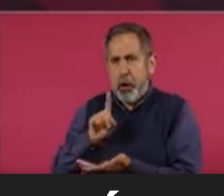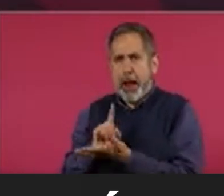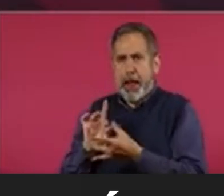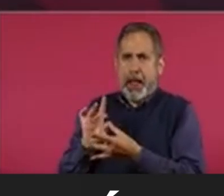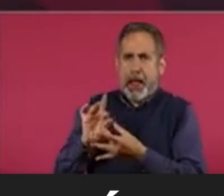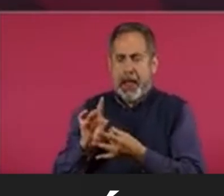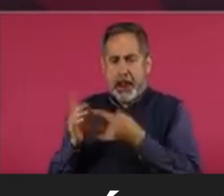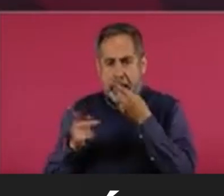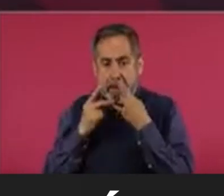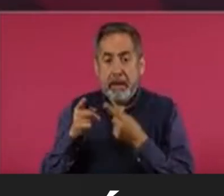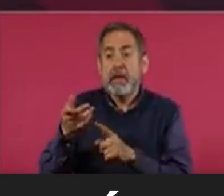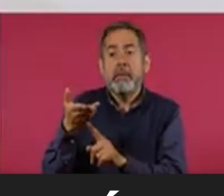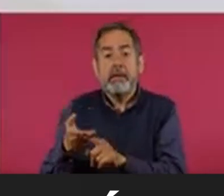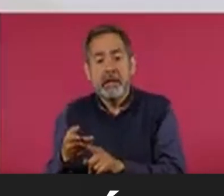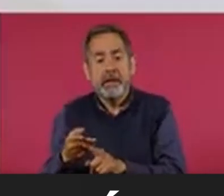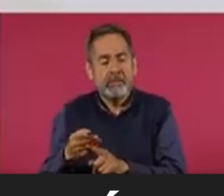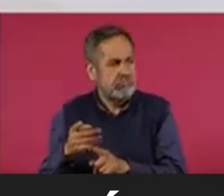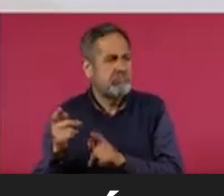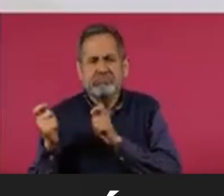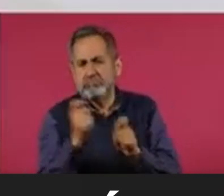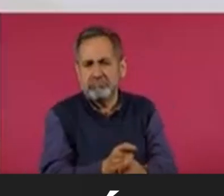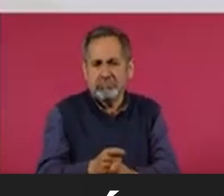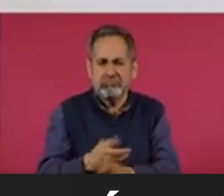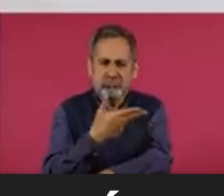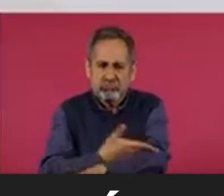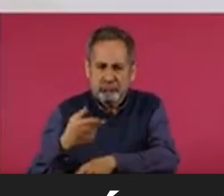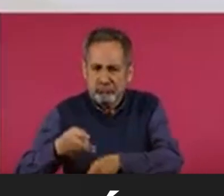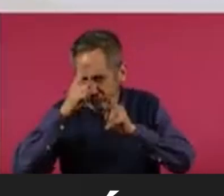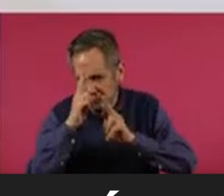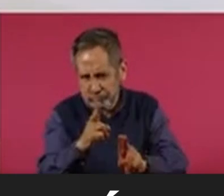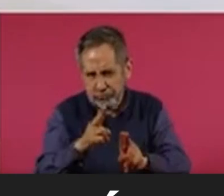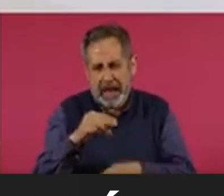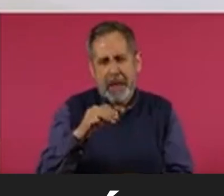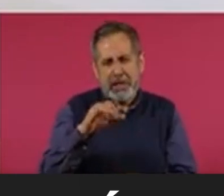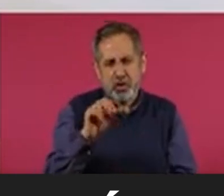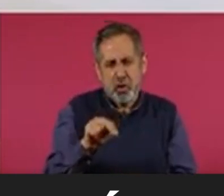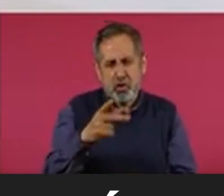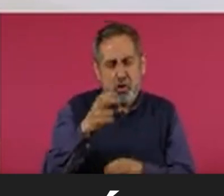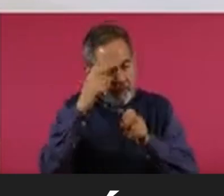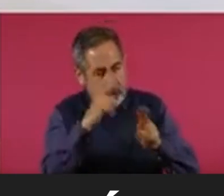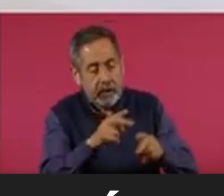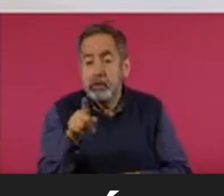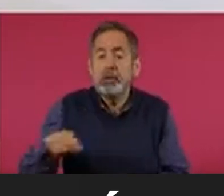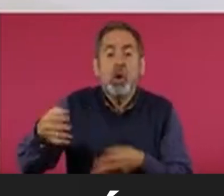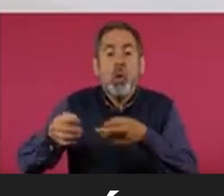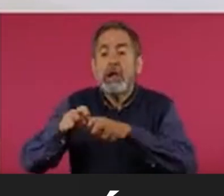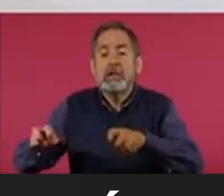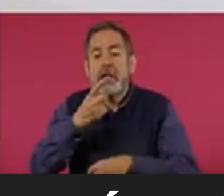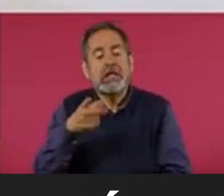para mí, ella, y le dijeron que no,